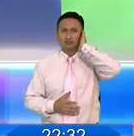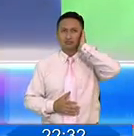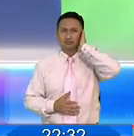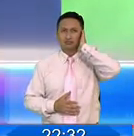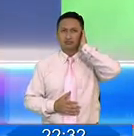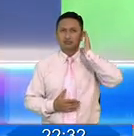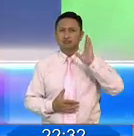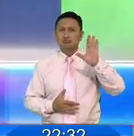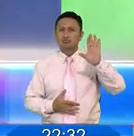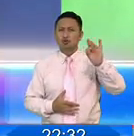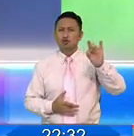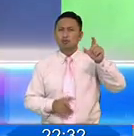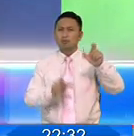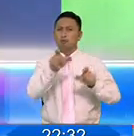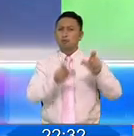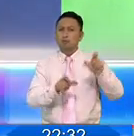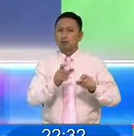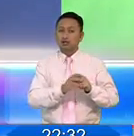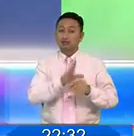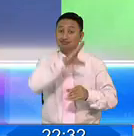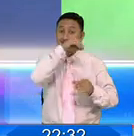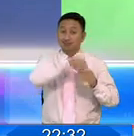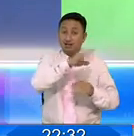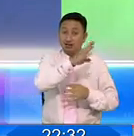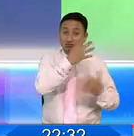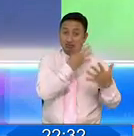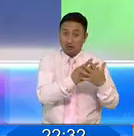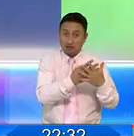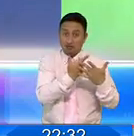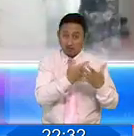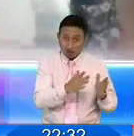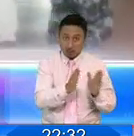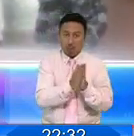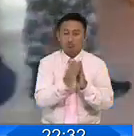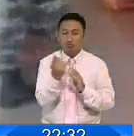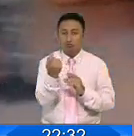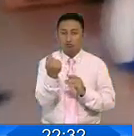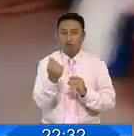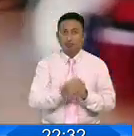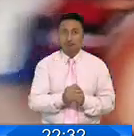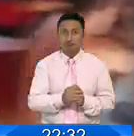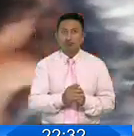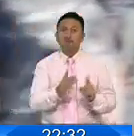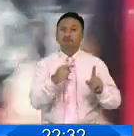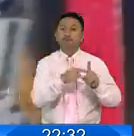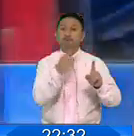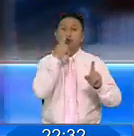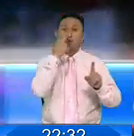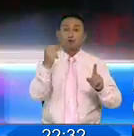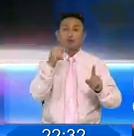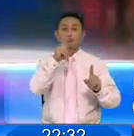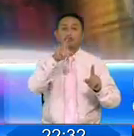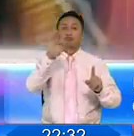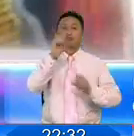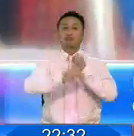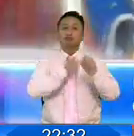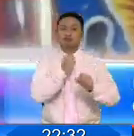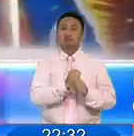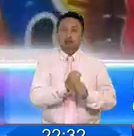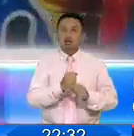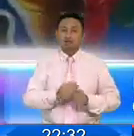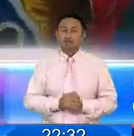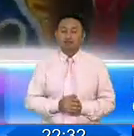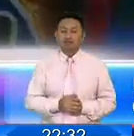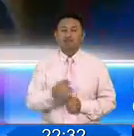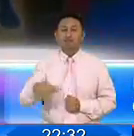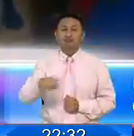que se dedicaban a extorsionar desde el interior del centro de rehabilitación social. El supuesto afectado, un hombre de 29 años de edad, detenido meses